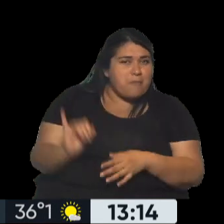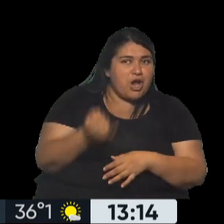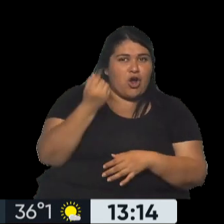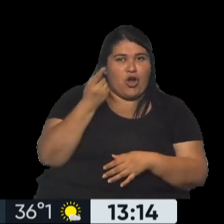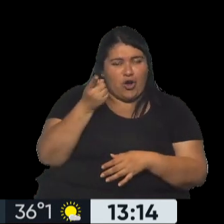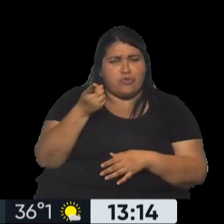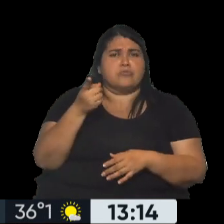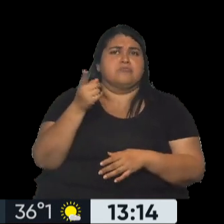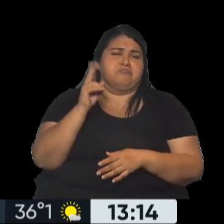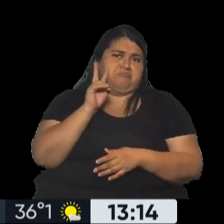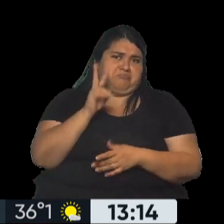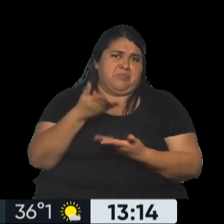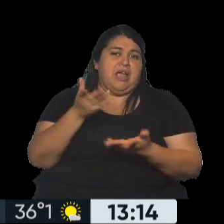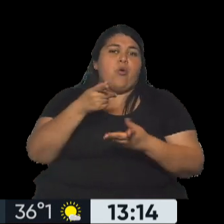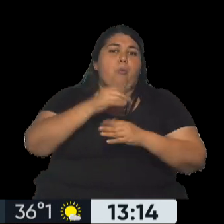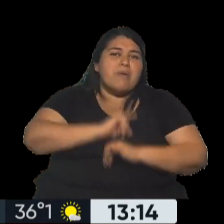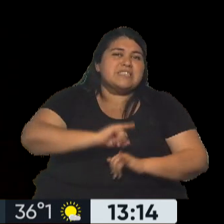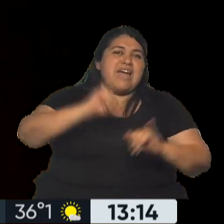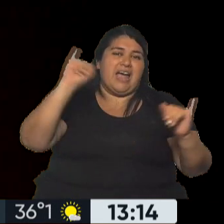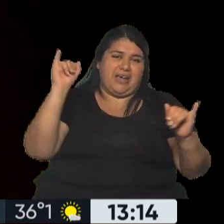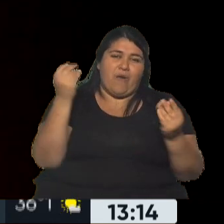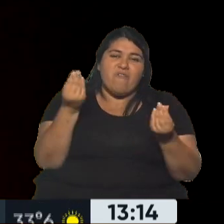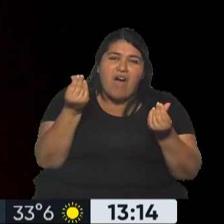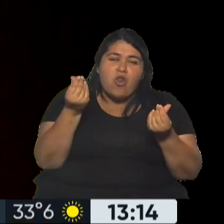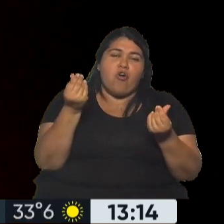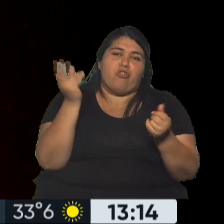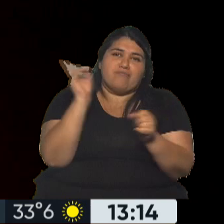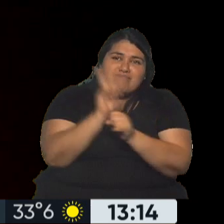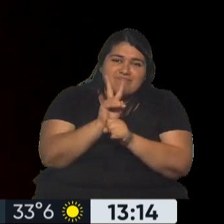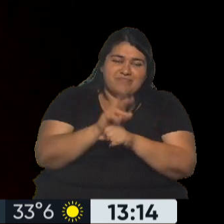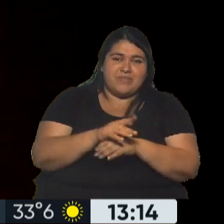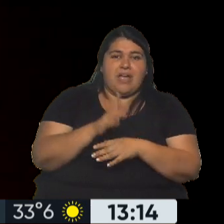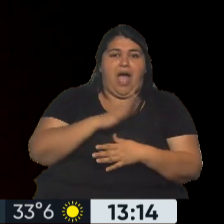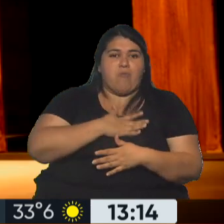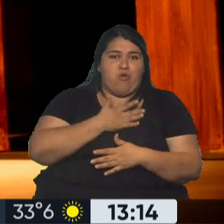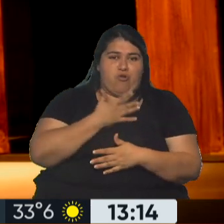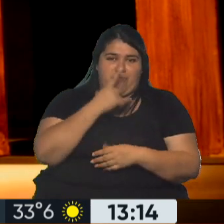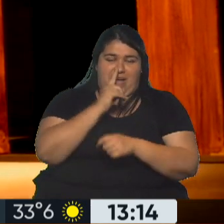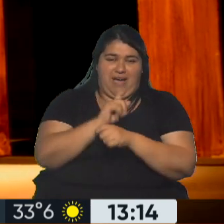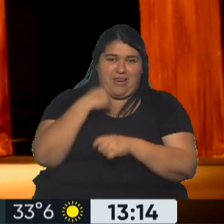interpretaciones fabulosas y con un mensaje sumamente sensible y constructivo. Puro amor.